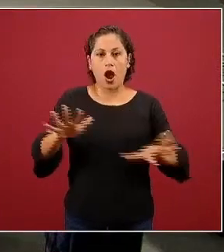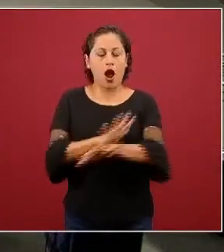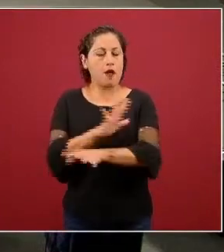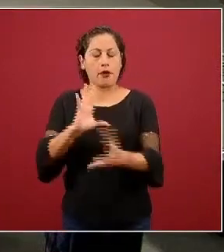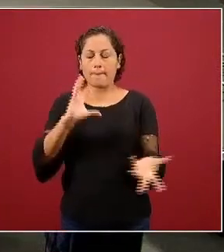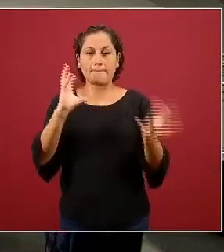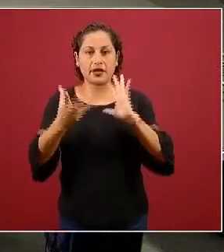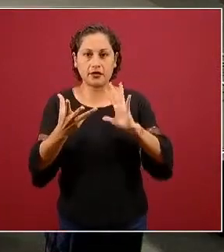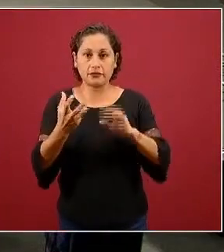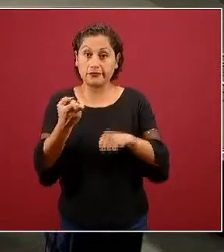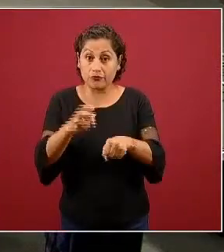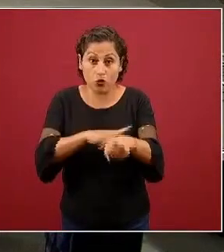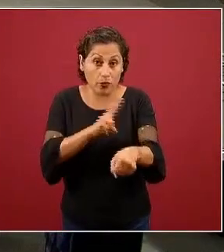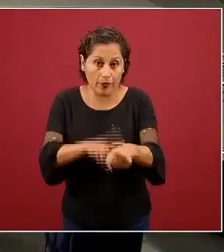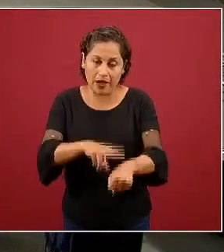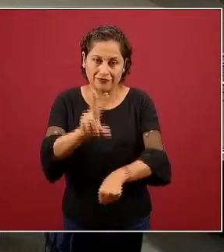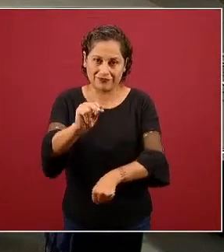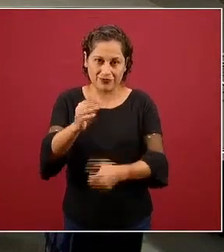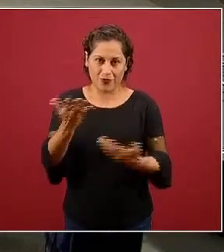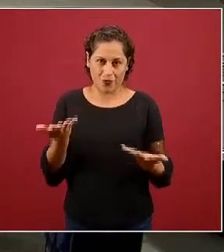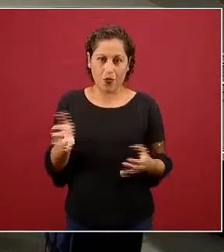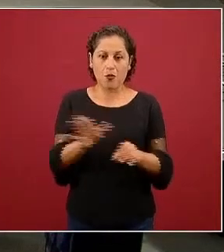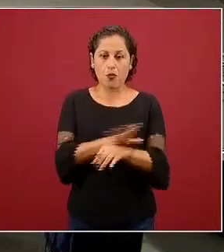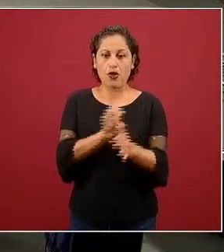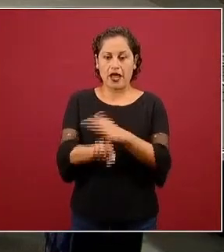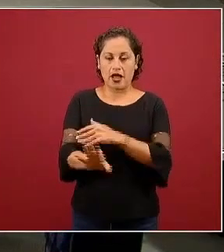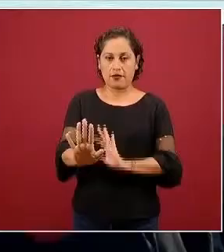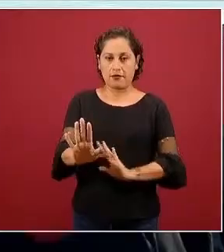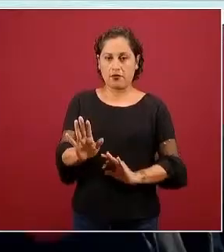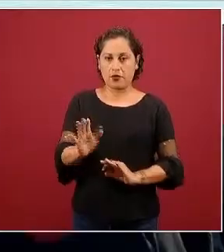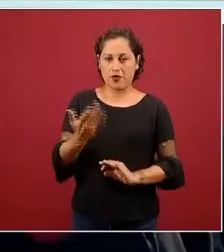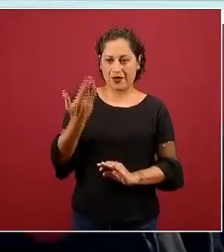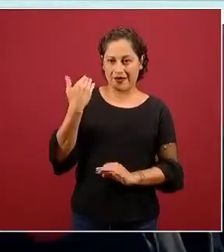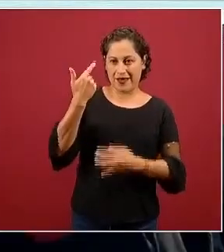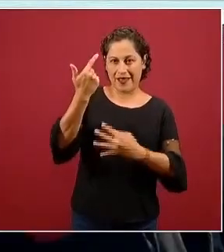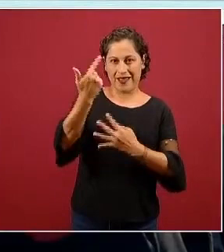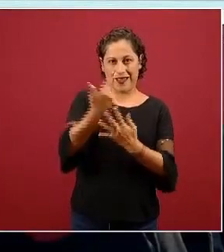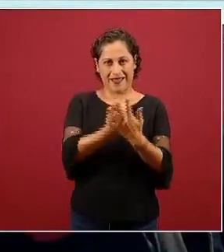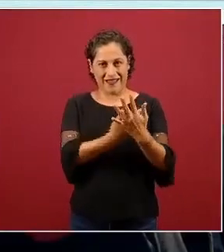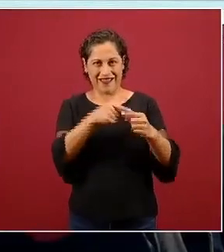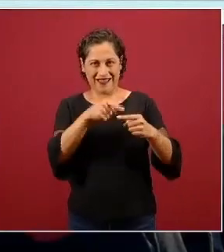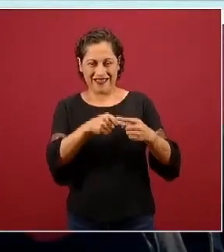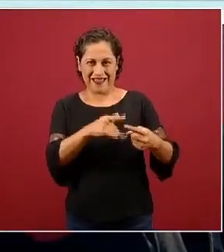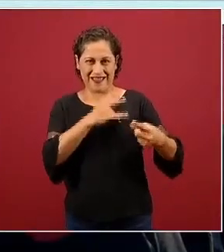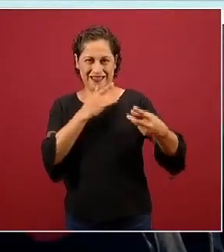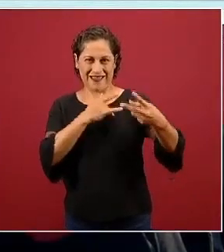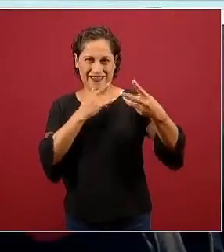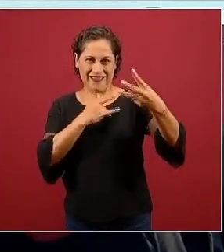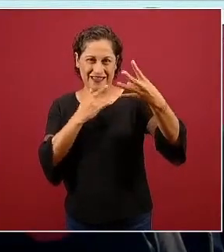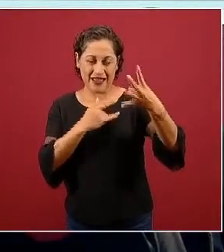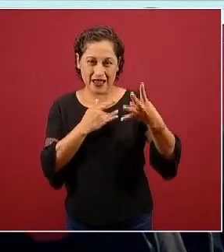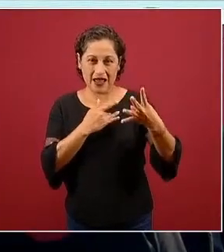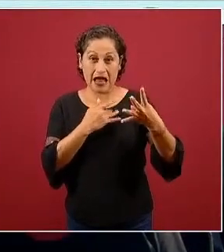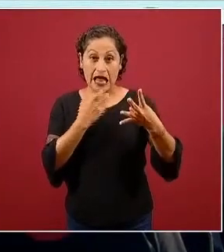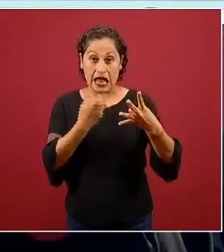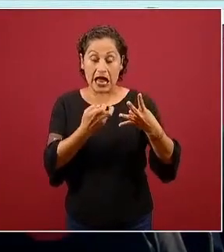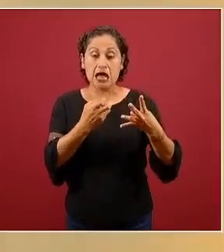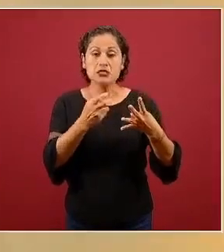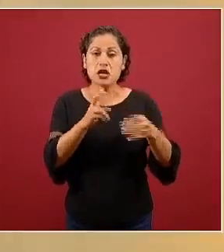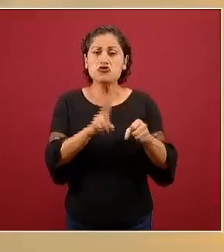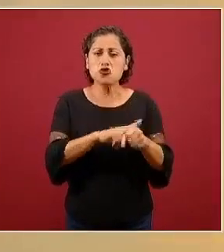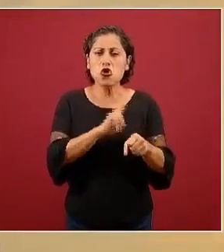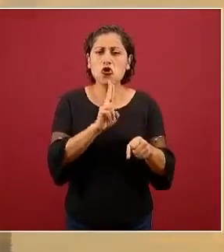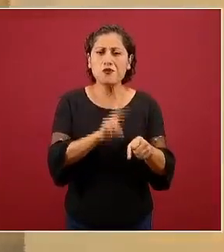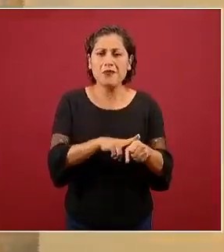cualquier emoción, cualquiera de estas emociones que yo mencioné, que sea muy intensa, que